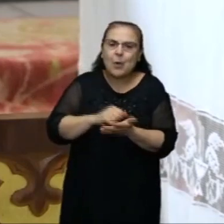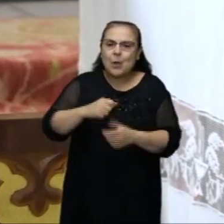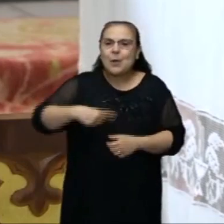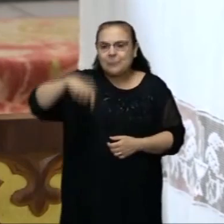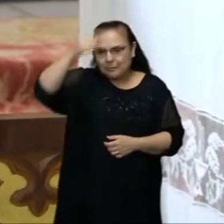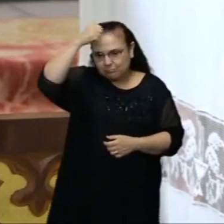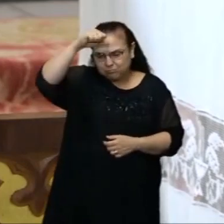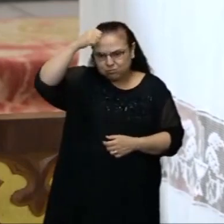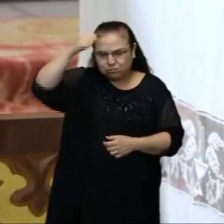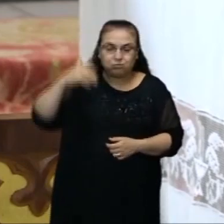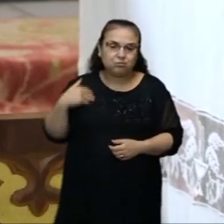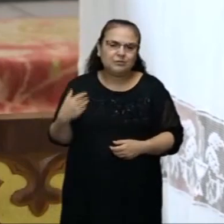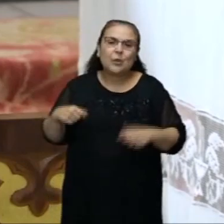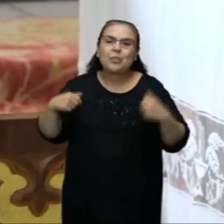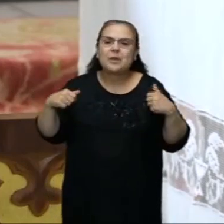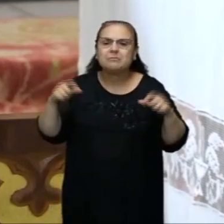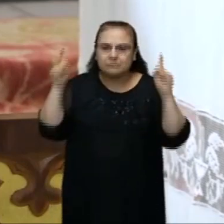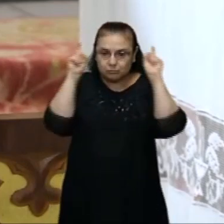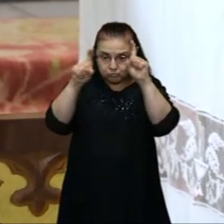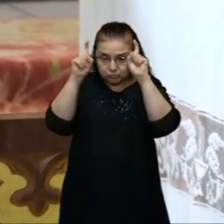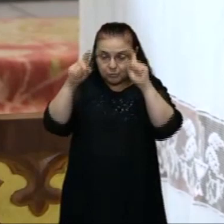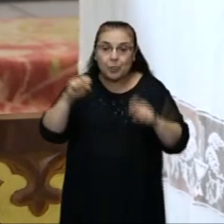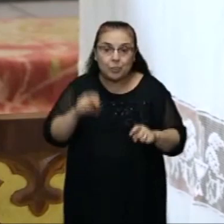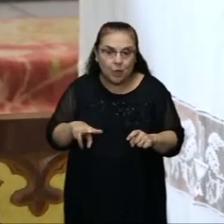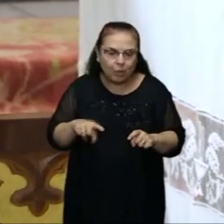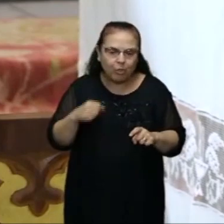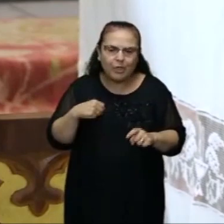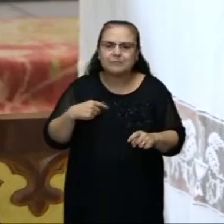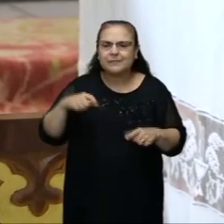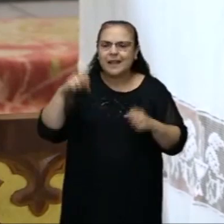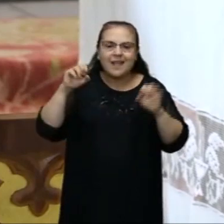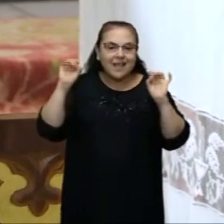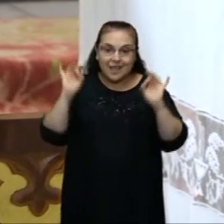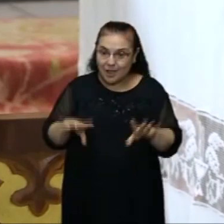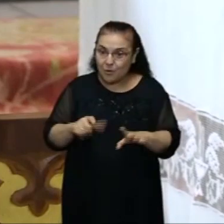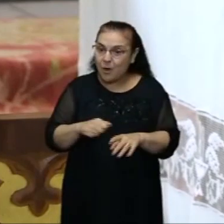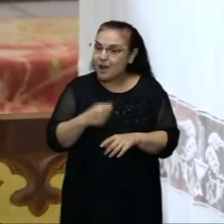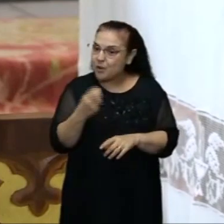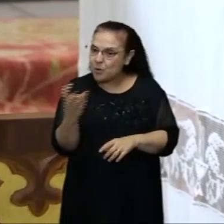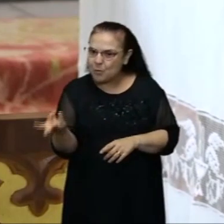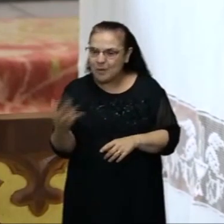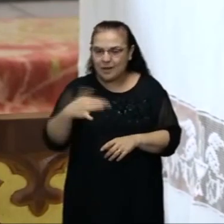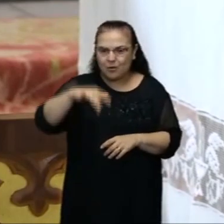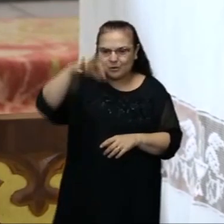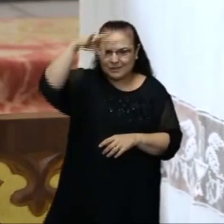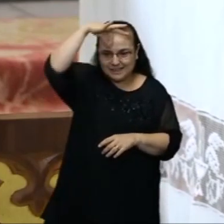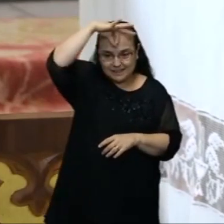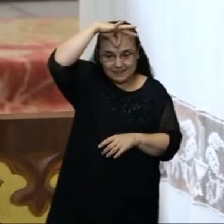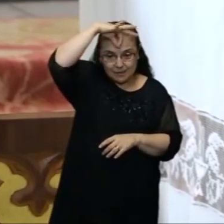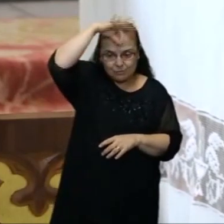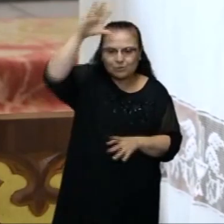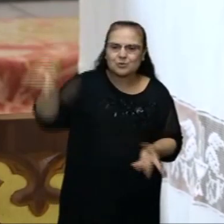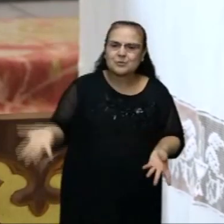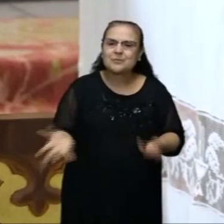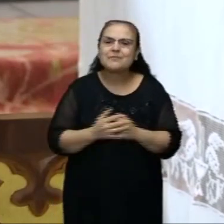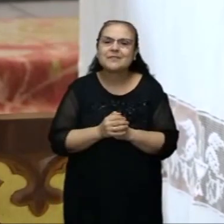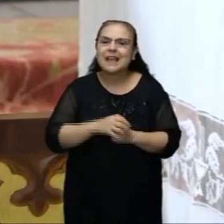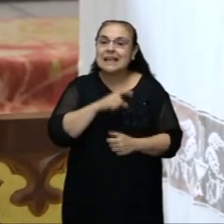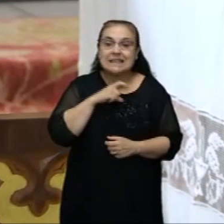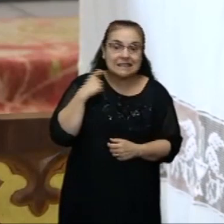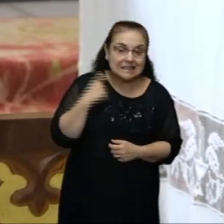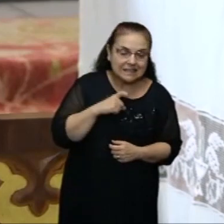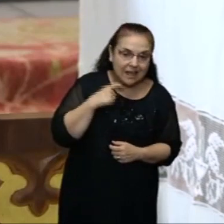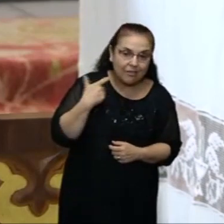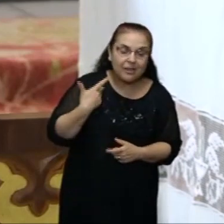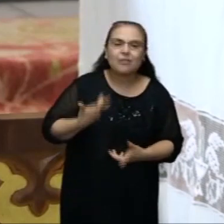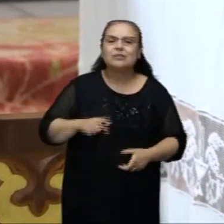machos cabríos, según el número de las tribus de Israel. También organizaron los turnos de los sacerdotes y las clases